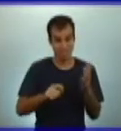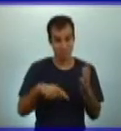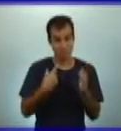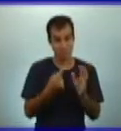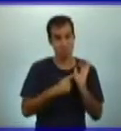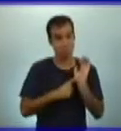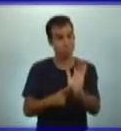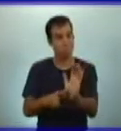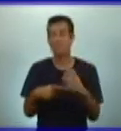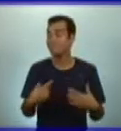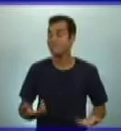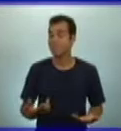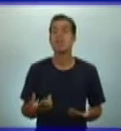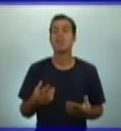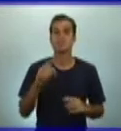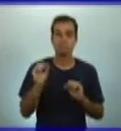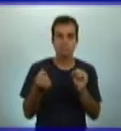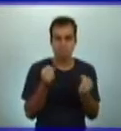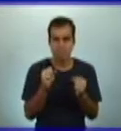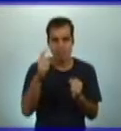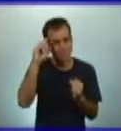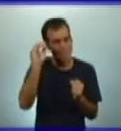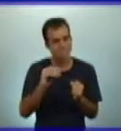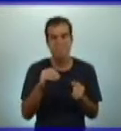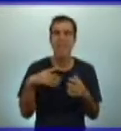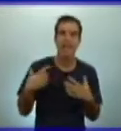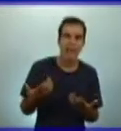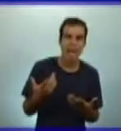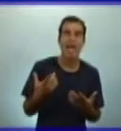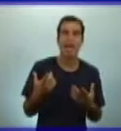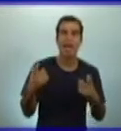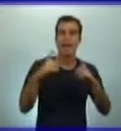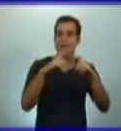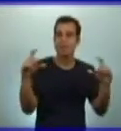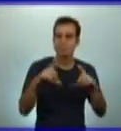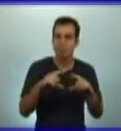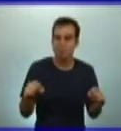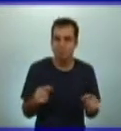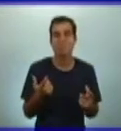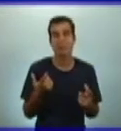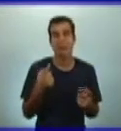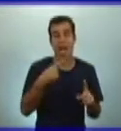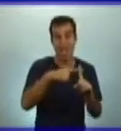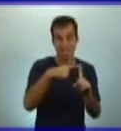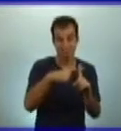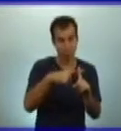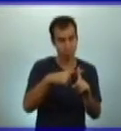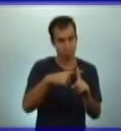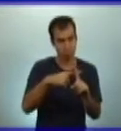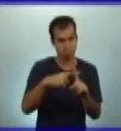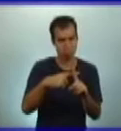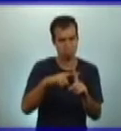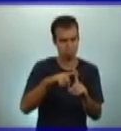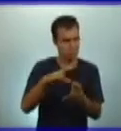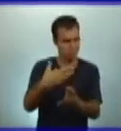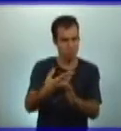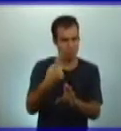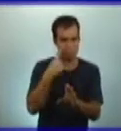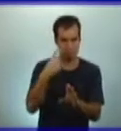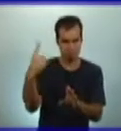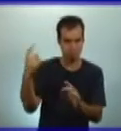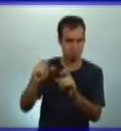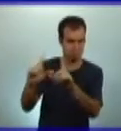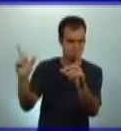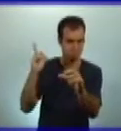son dominar los términos de estas operaciones. Recuerden, en el caso de la adición, bueno, ahorita vamos a estarlo viendo, en la siguiente diapositiva les vamos